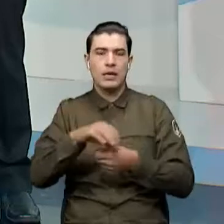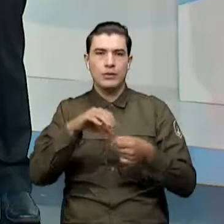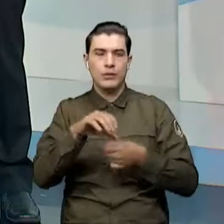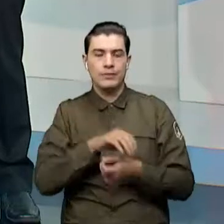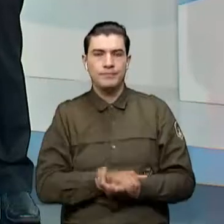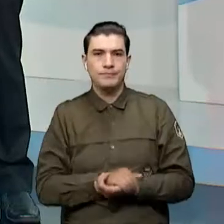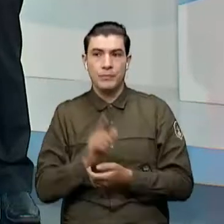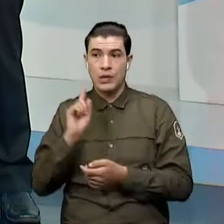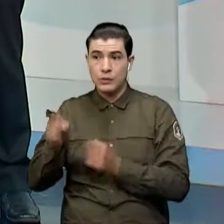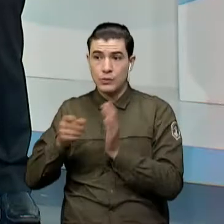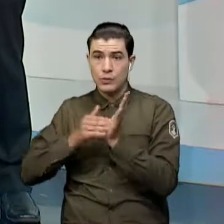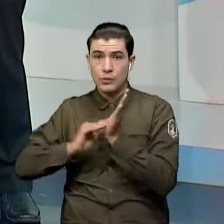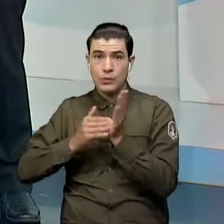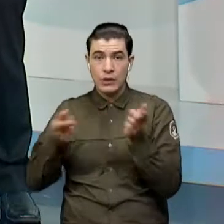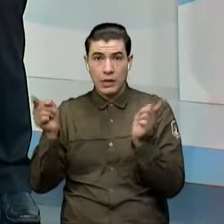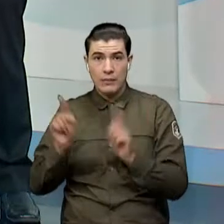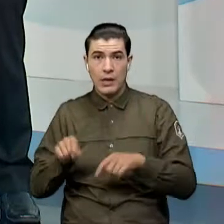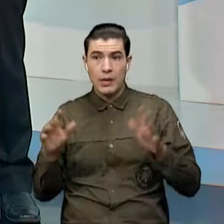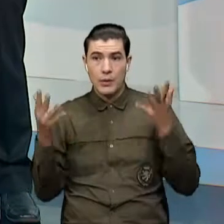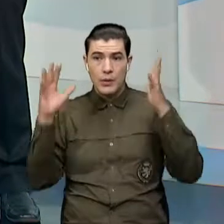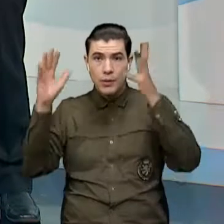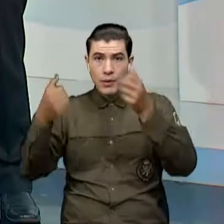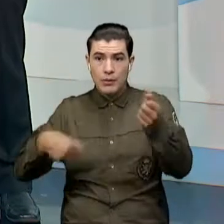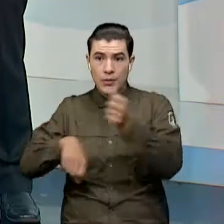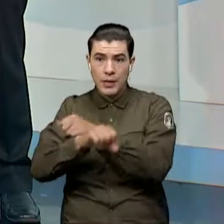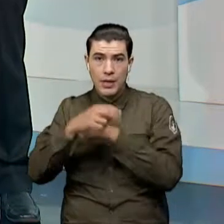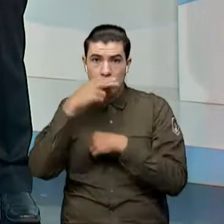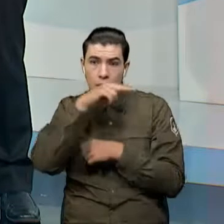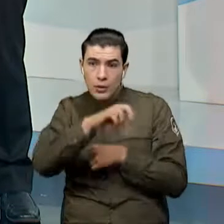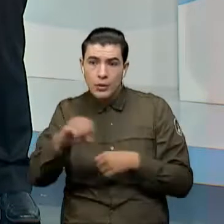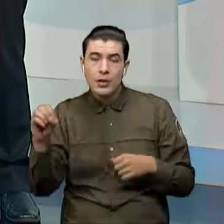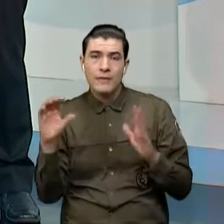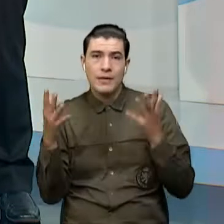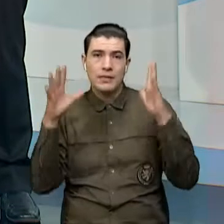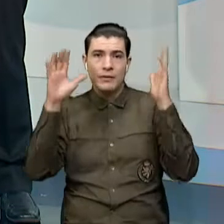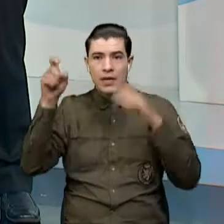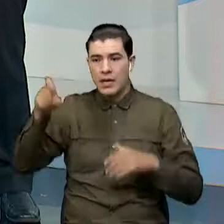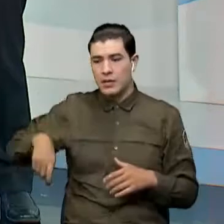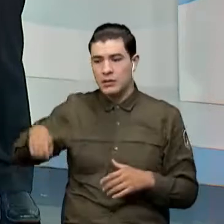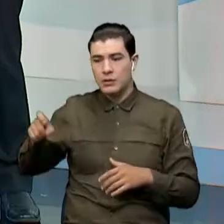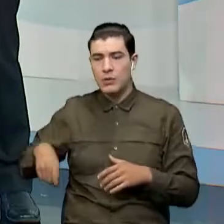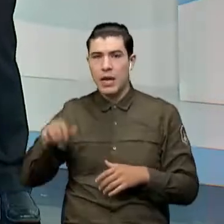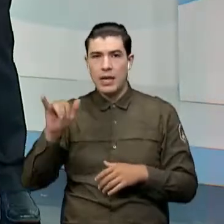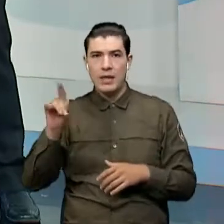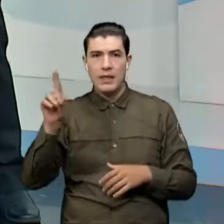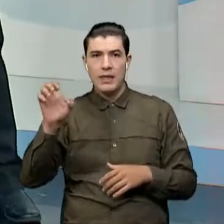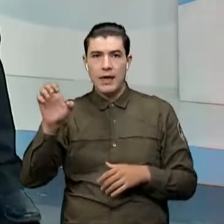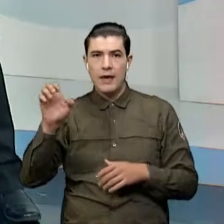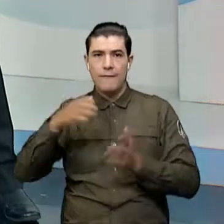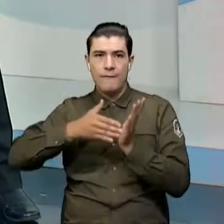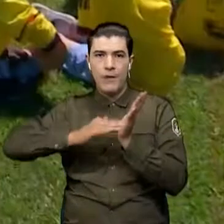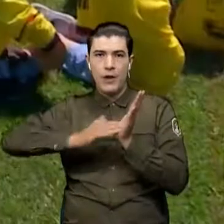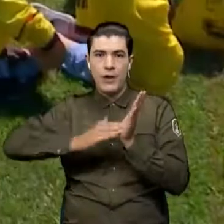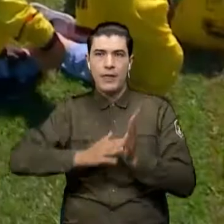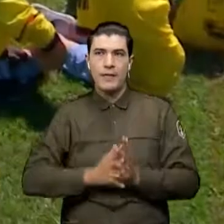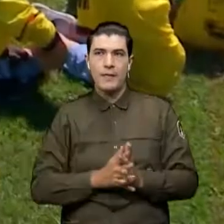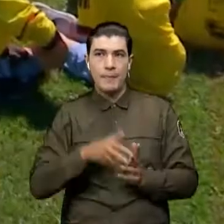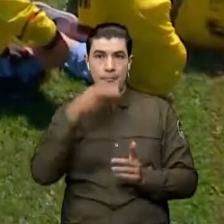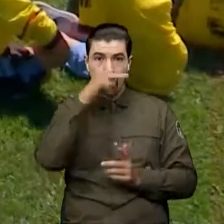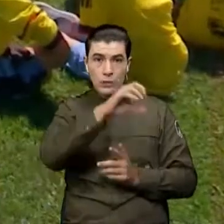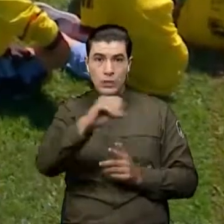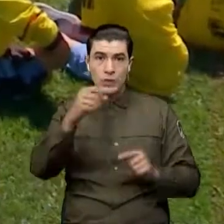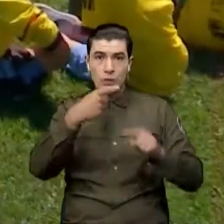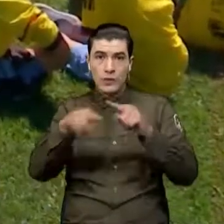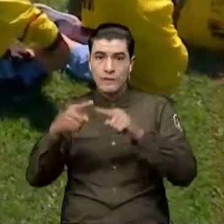también en floridablanca fiesta del balompié infantil con festival de escuelas del y de florida los niños de las